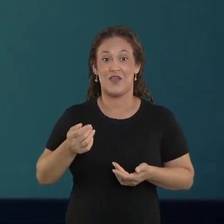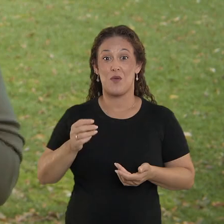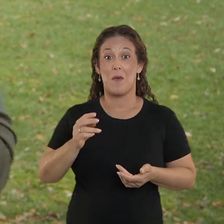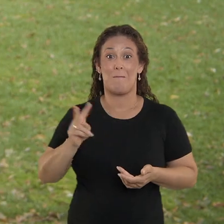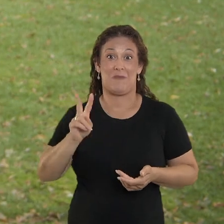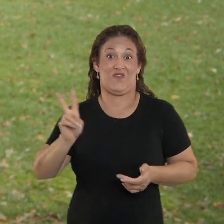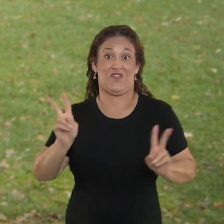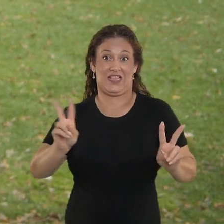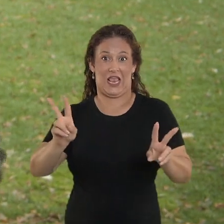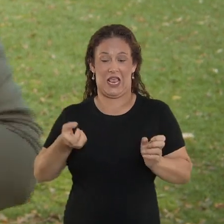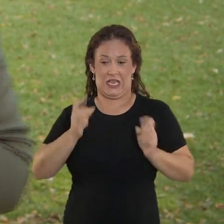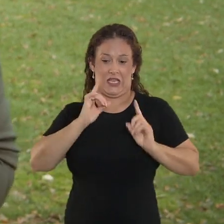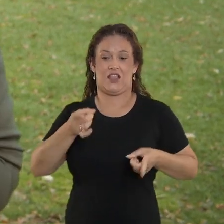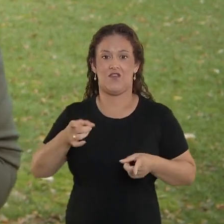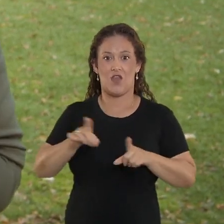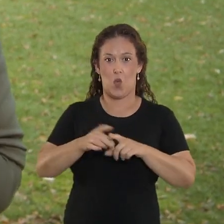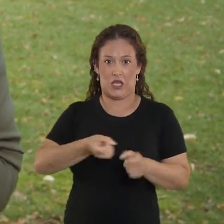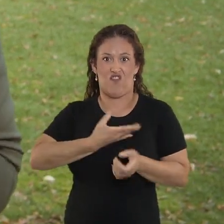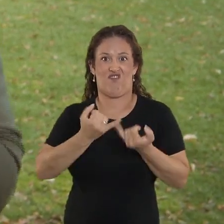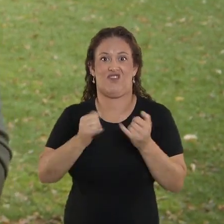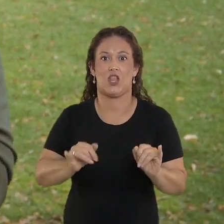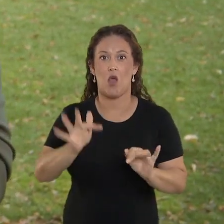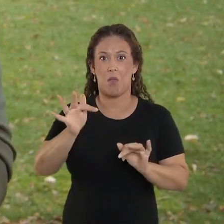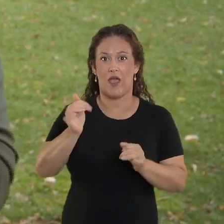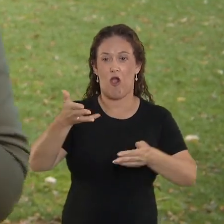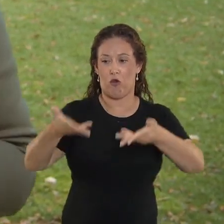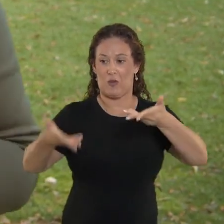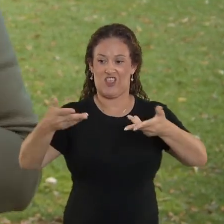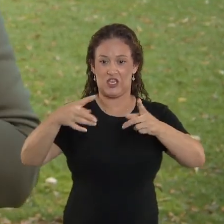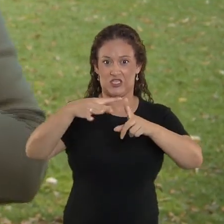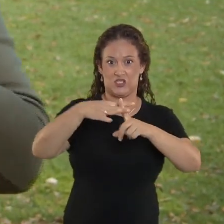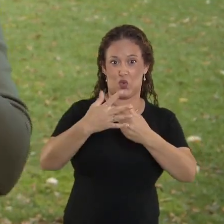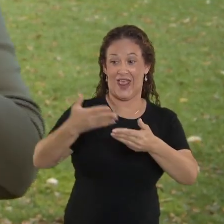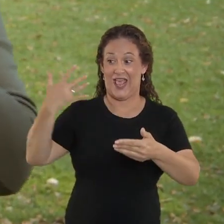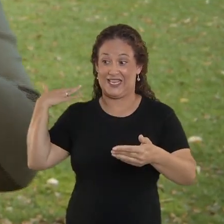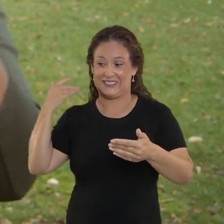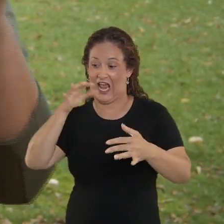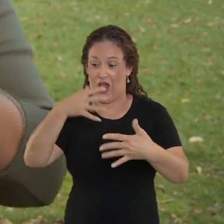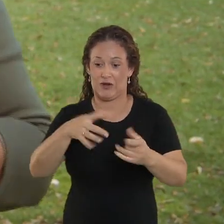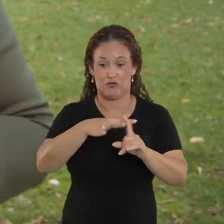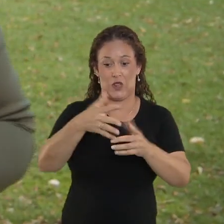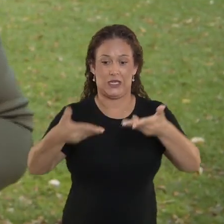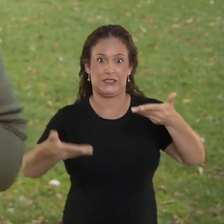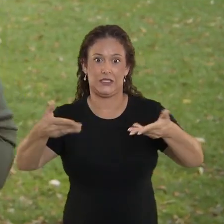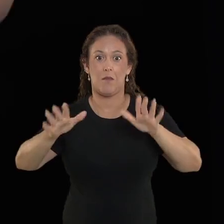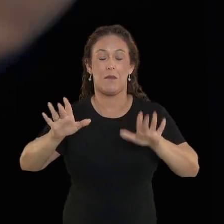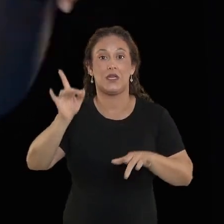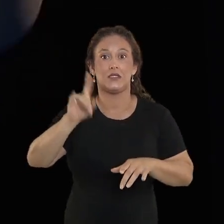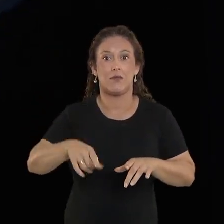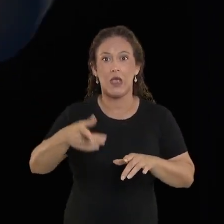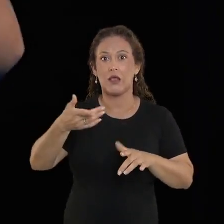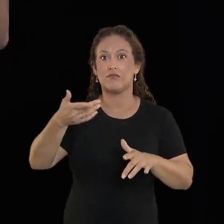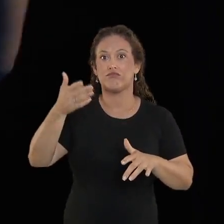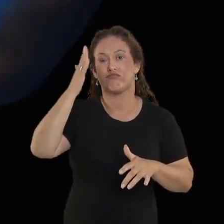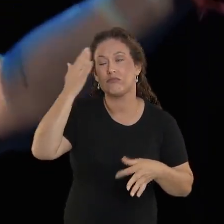que atrevida tiene un espíritu fiestero, tiene un espíritu también de comparaciones entre situaciones de antes y situaciones de ahora, pero